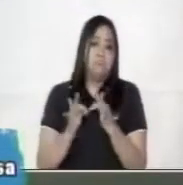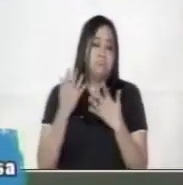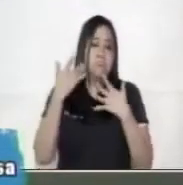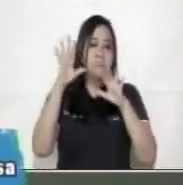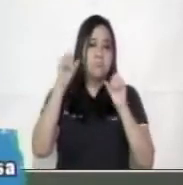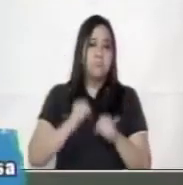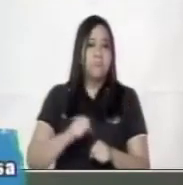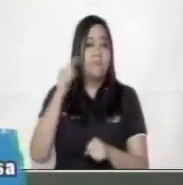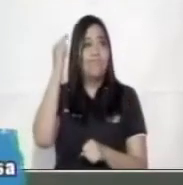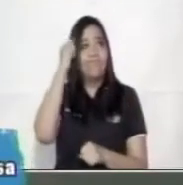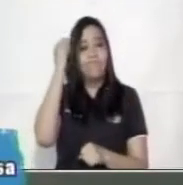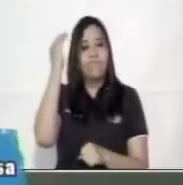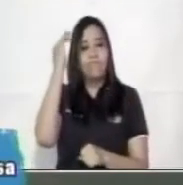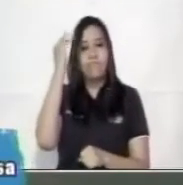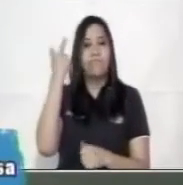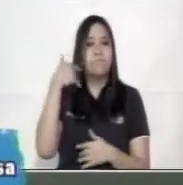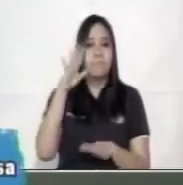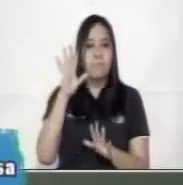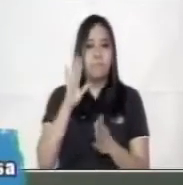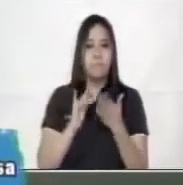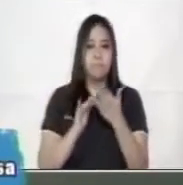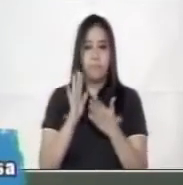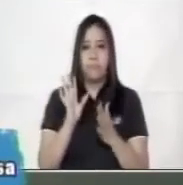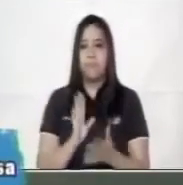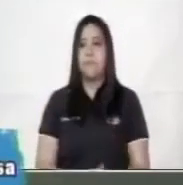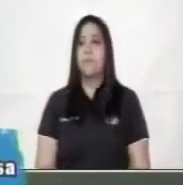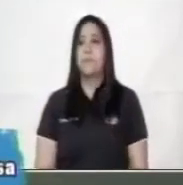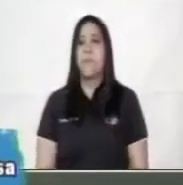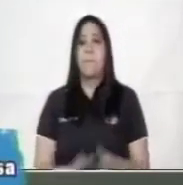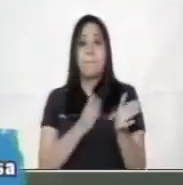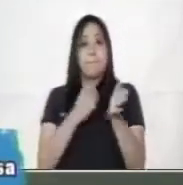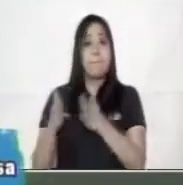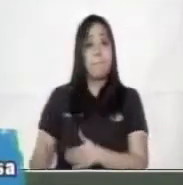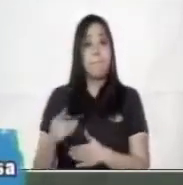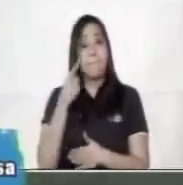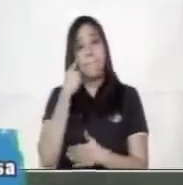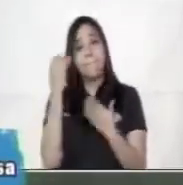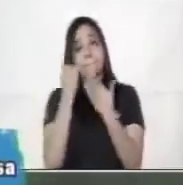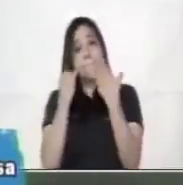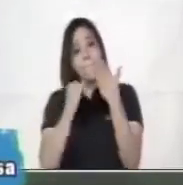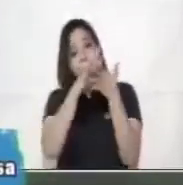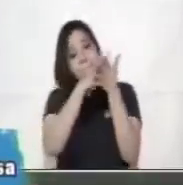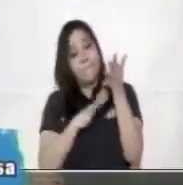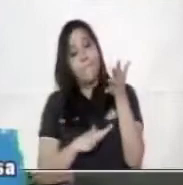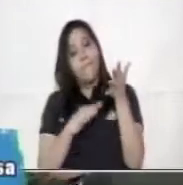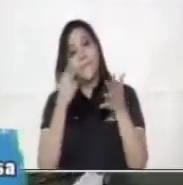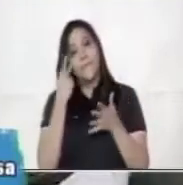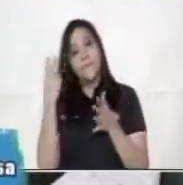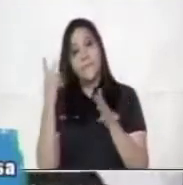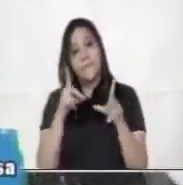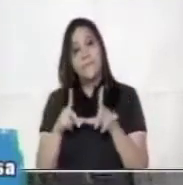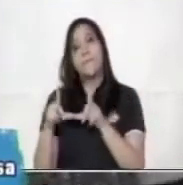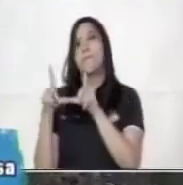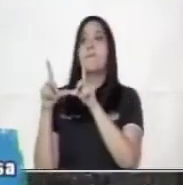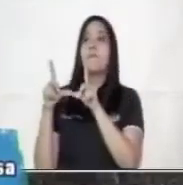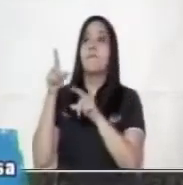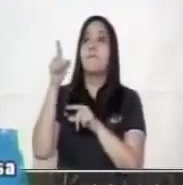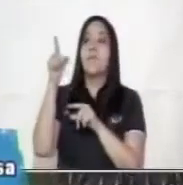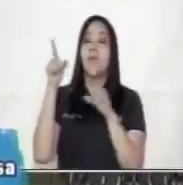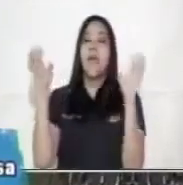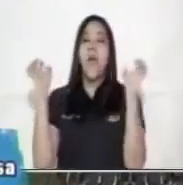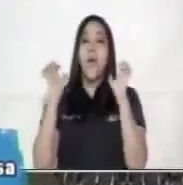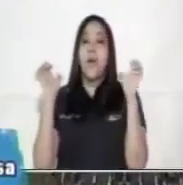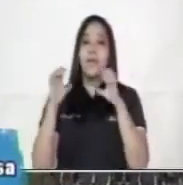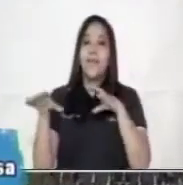calcularlo mentalmente si es posible. Ahora vamos a hacer nuestra gráfica y este es un